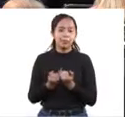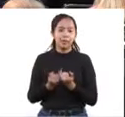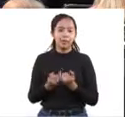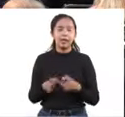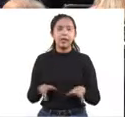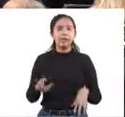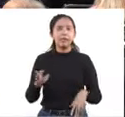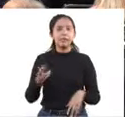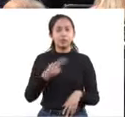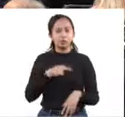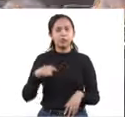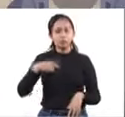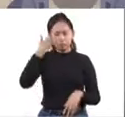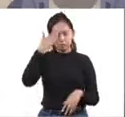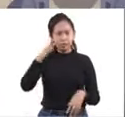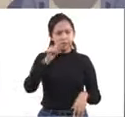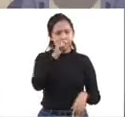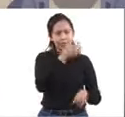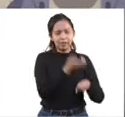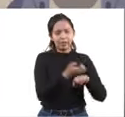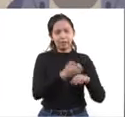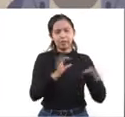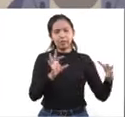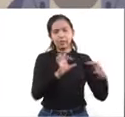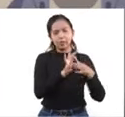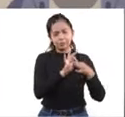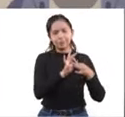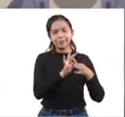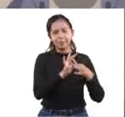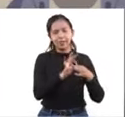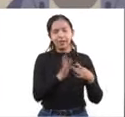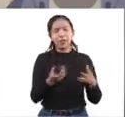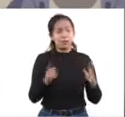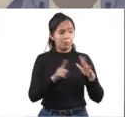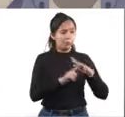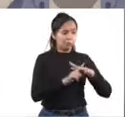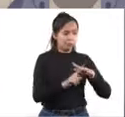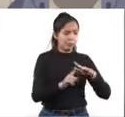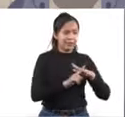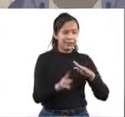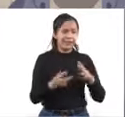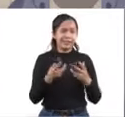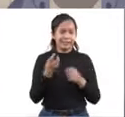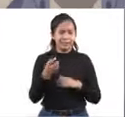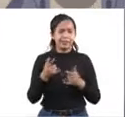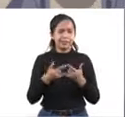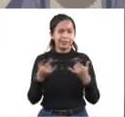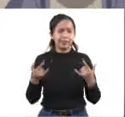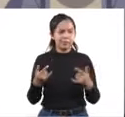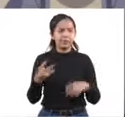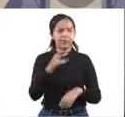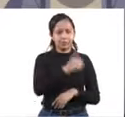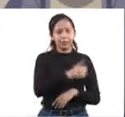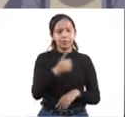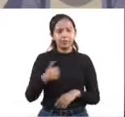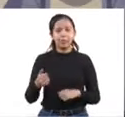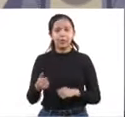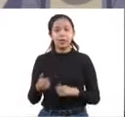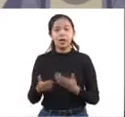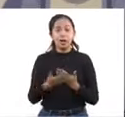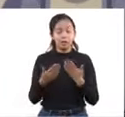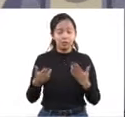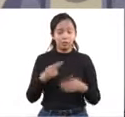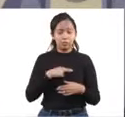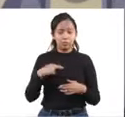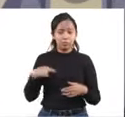con Estados Unidos y esta migración es ya parte de nuestra historia. Así que así como luchamos por los grandes derechos de